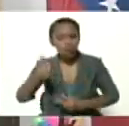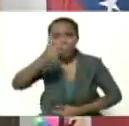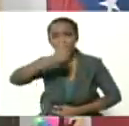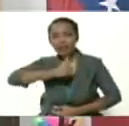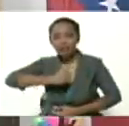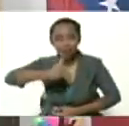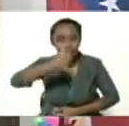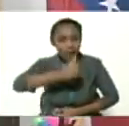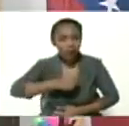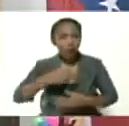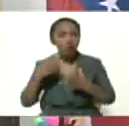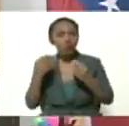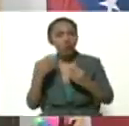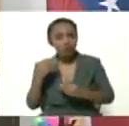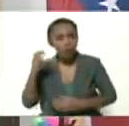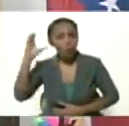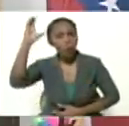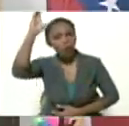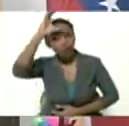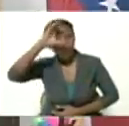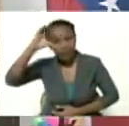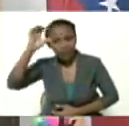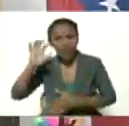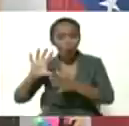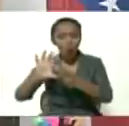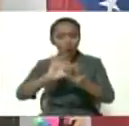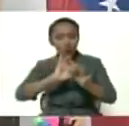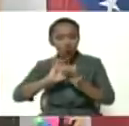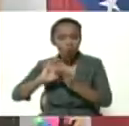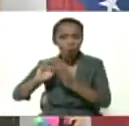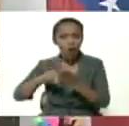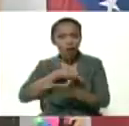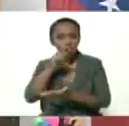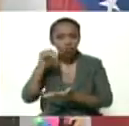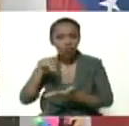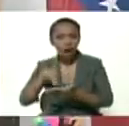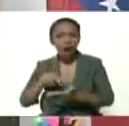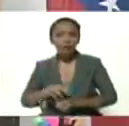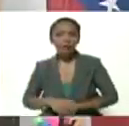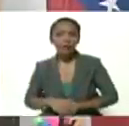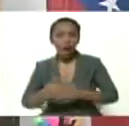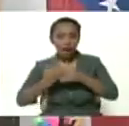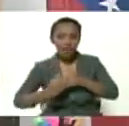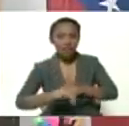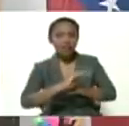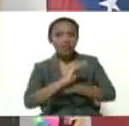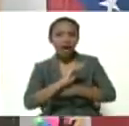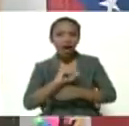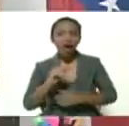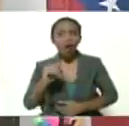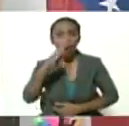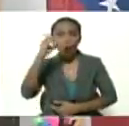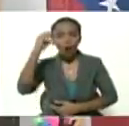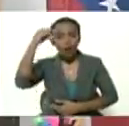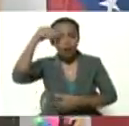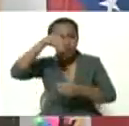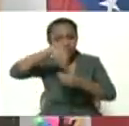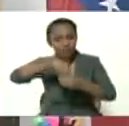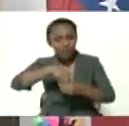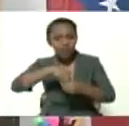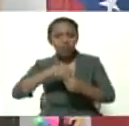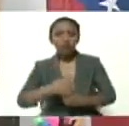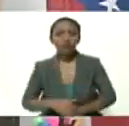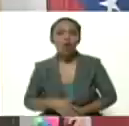paciencia, con mucha conciencia, con mucha unión nacional. Avanzar en la cuarentena.